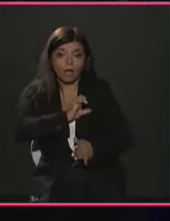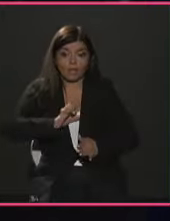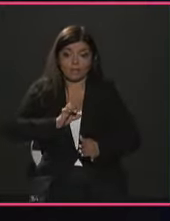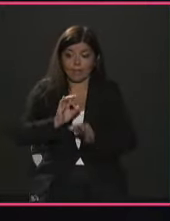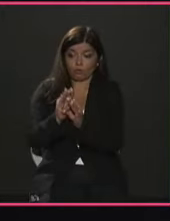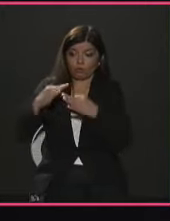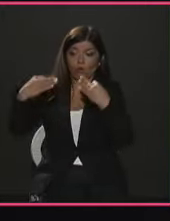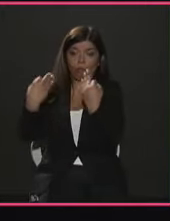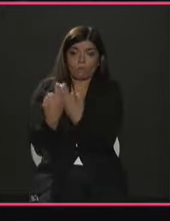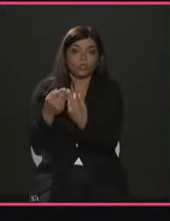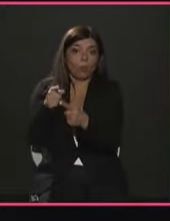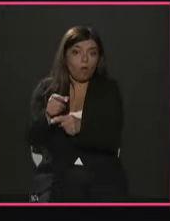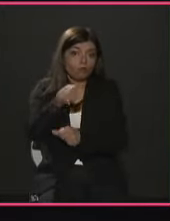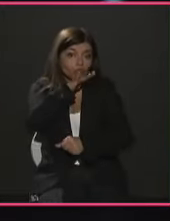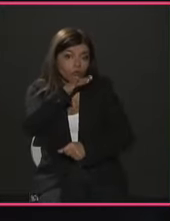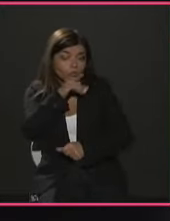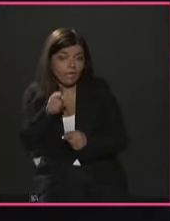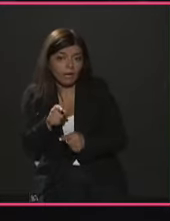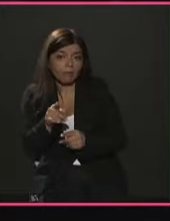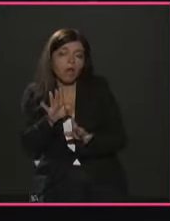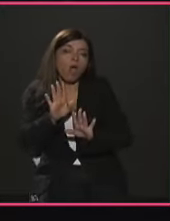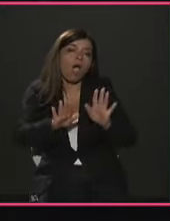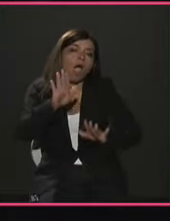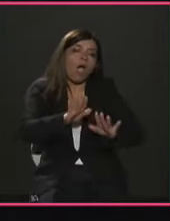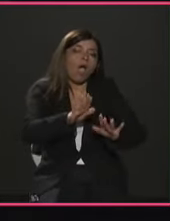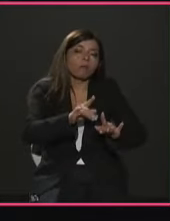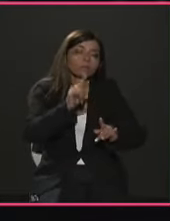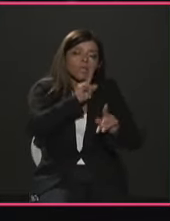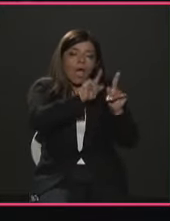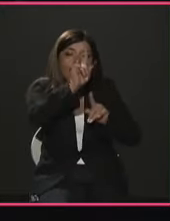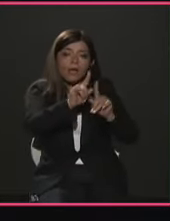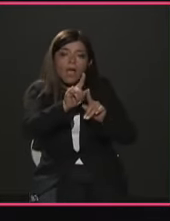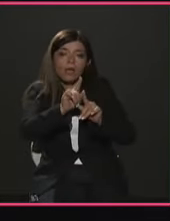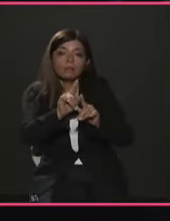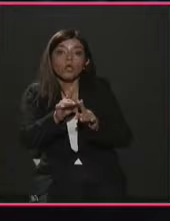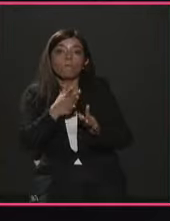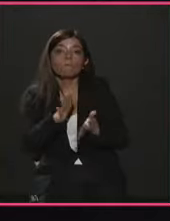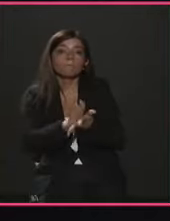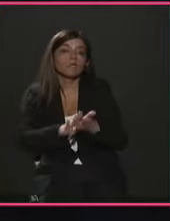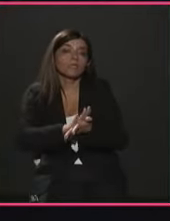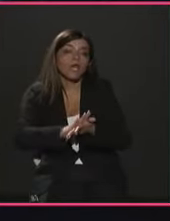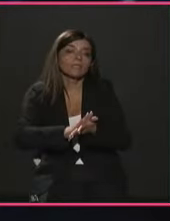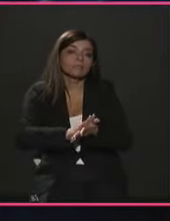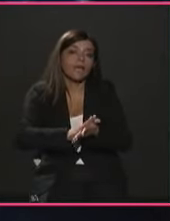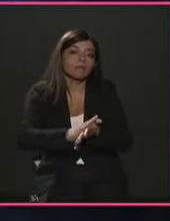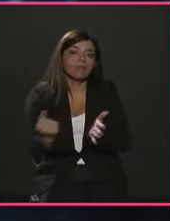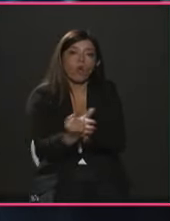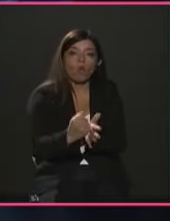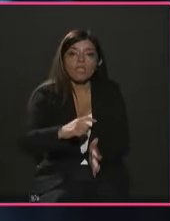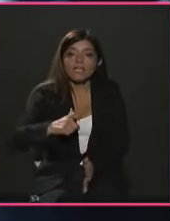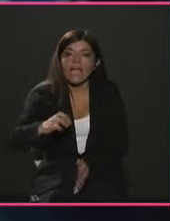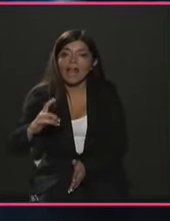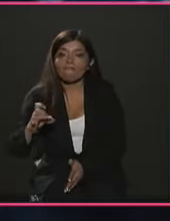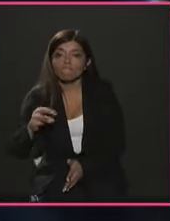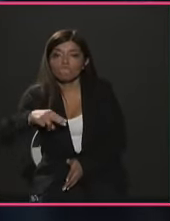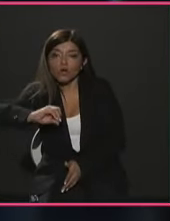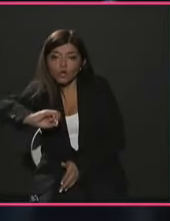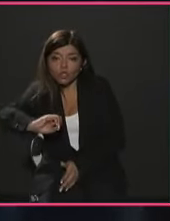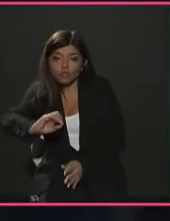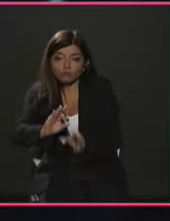completo pero todo esto son estimado por qué Porque la huella carbono completa se